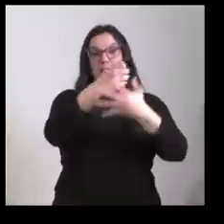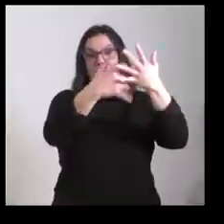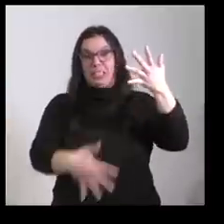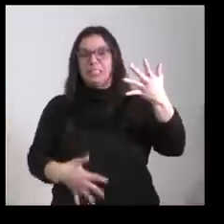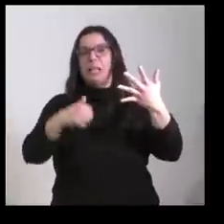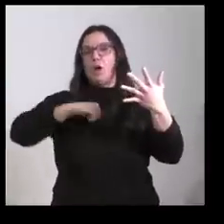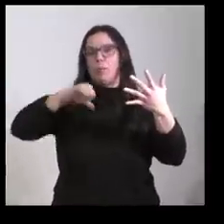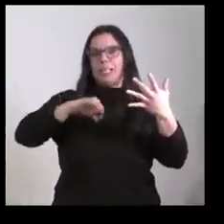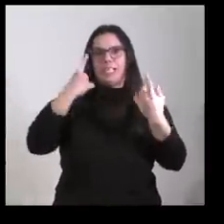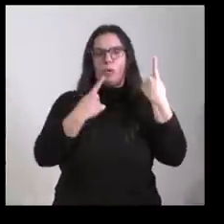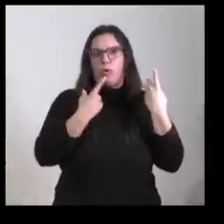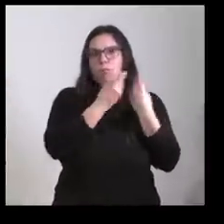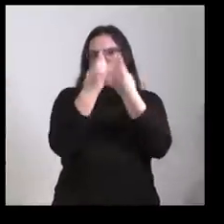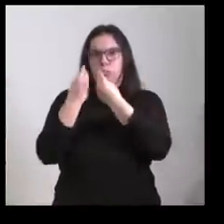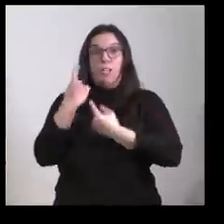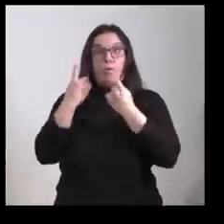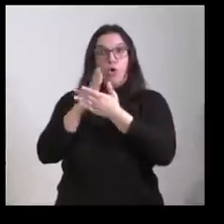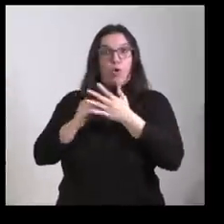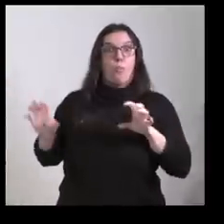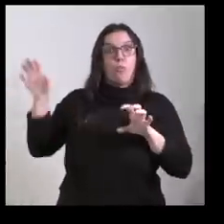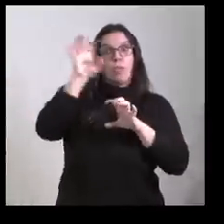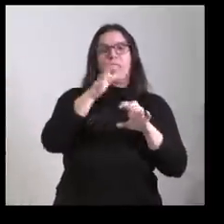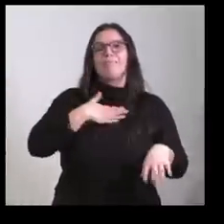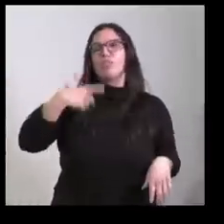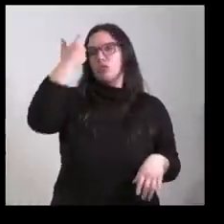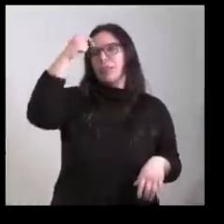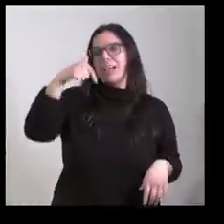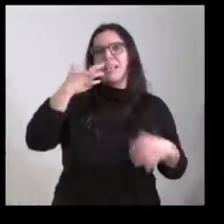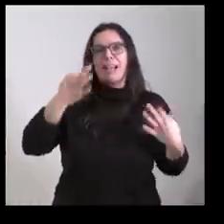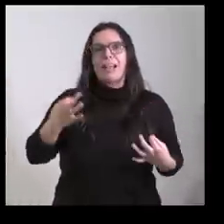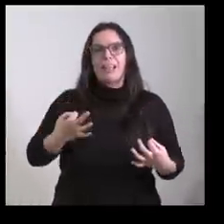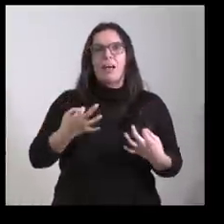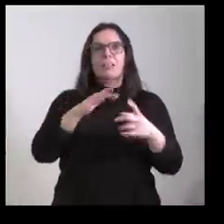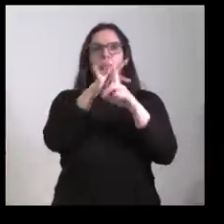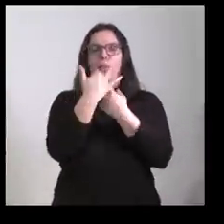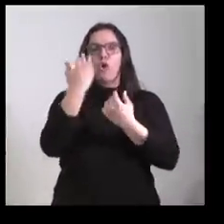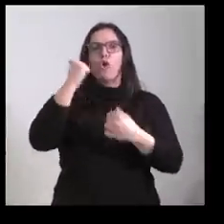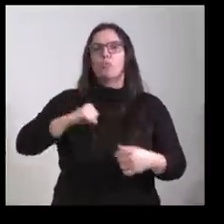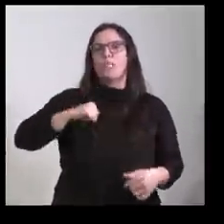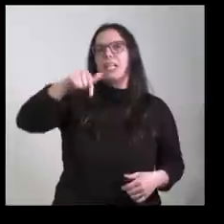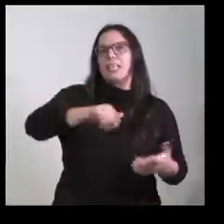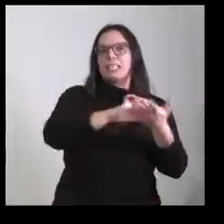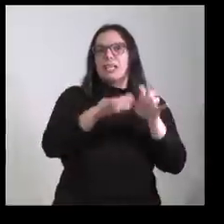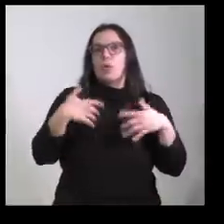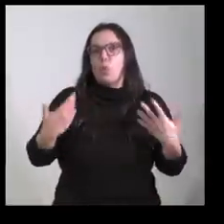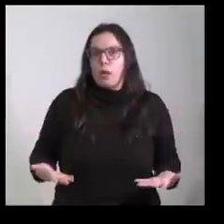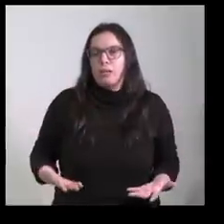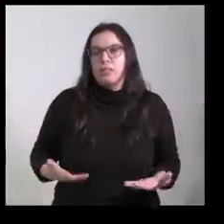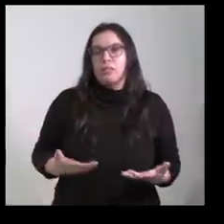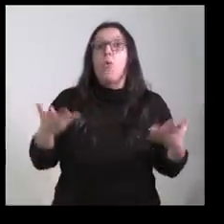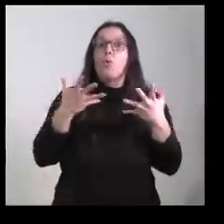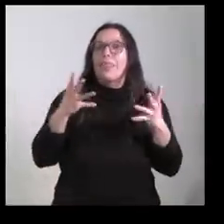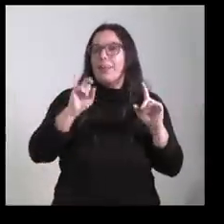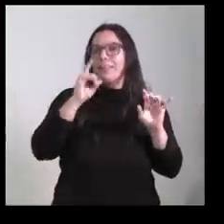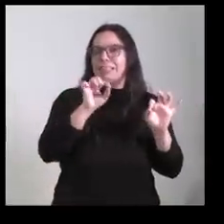algunos hospitales en varias comunidades autónomas Me gustaría saber cuál es la realidad concreta de los hospitales de Castilla y león y en las urgencias